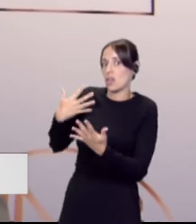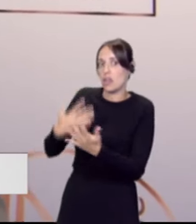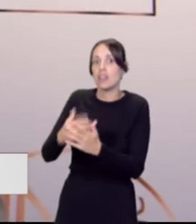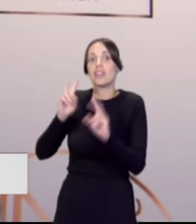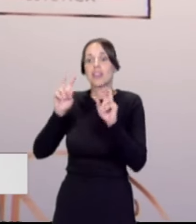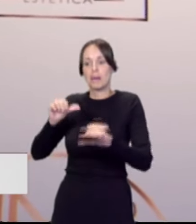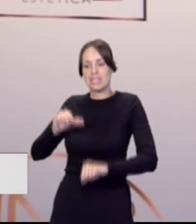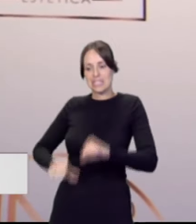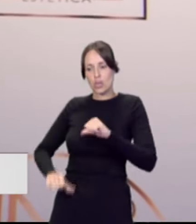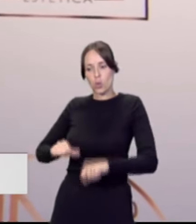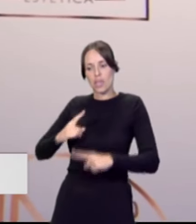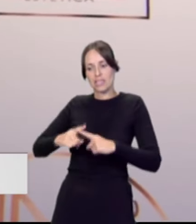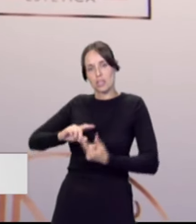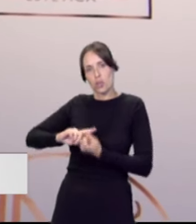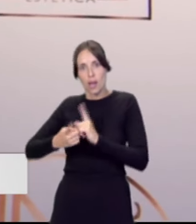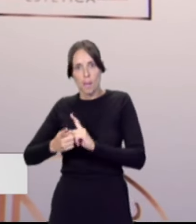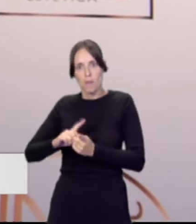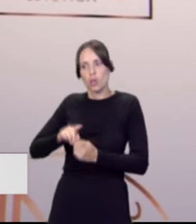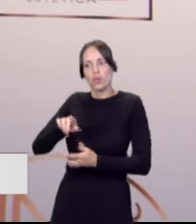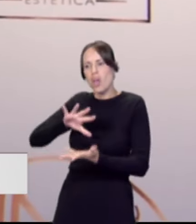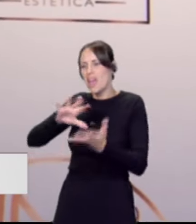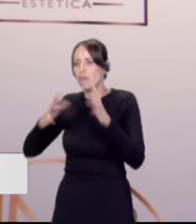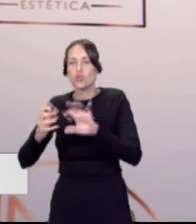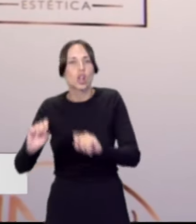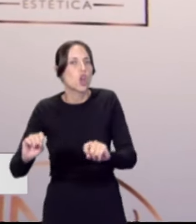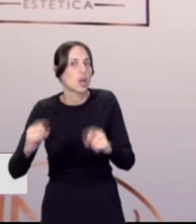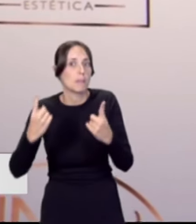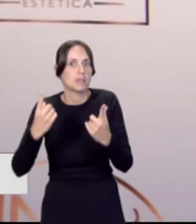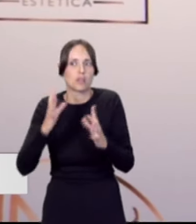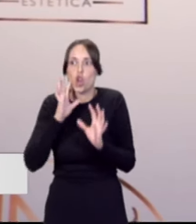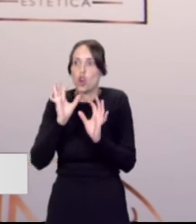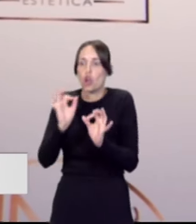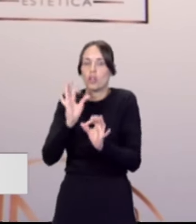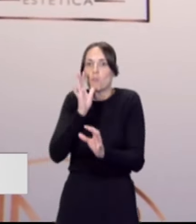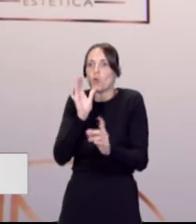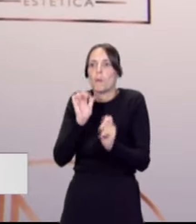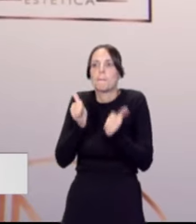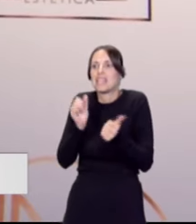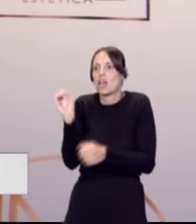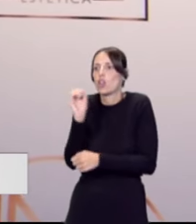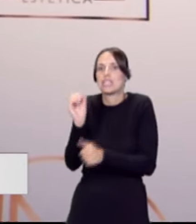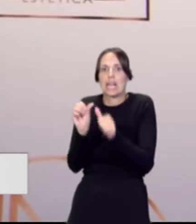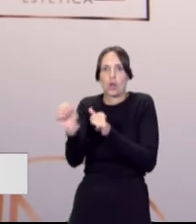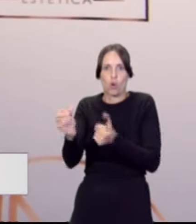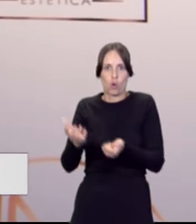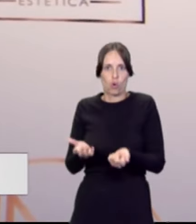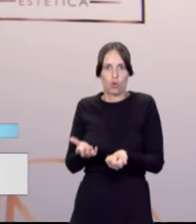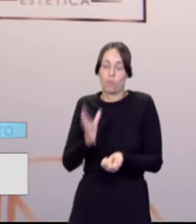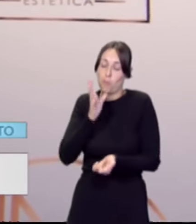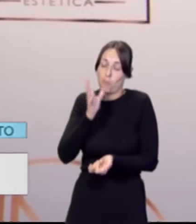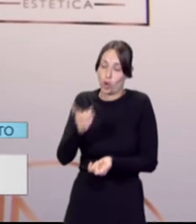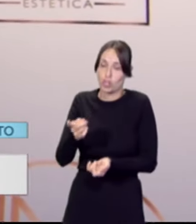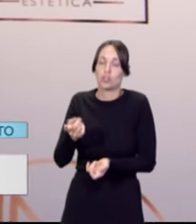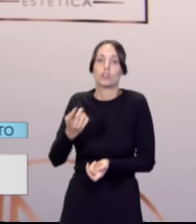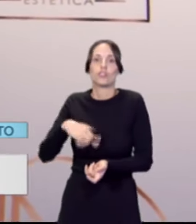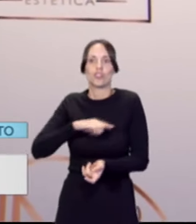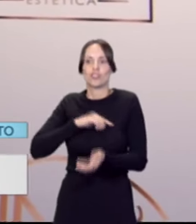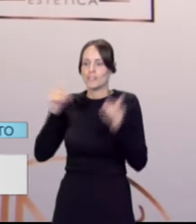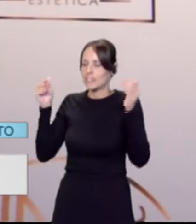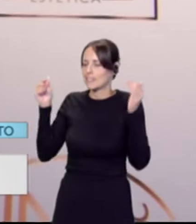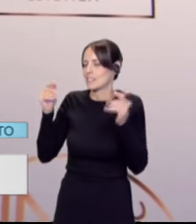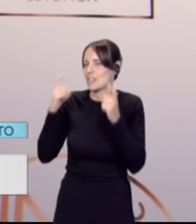cirugía que más ha evolucionado. Y es lógico porque prácticamente la hemos creado de cero. La hemos creado de cero y, por lo tanto, hemos tenido que poner mucho